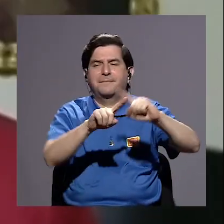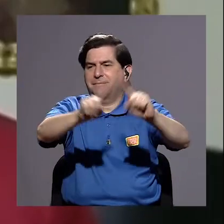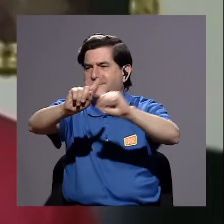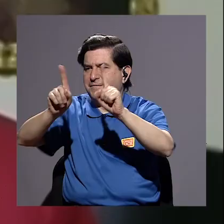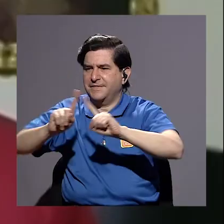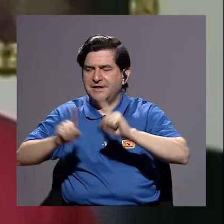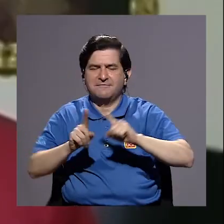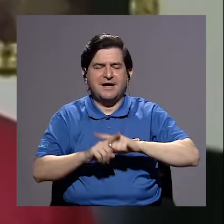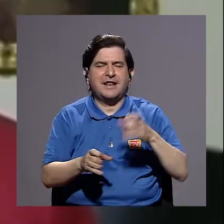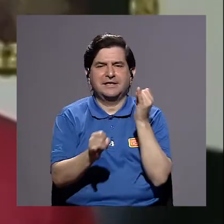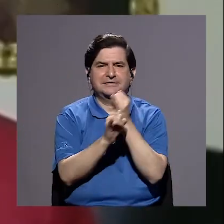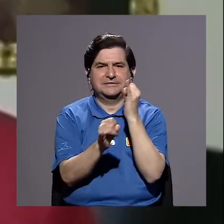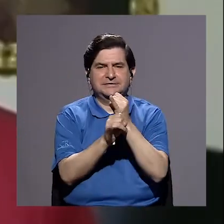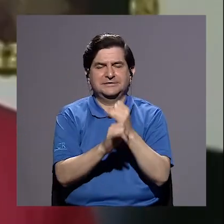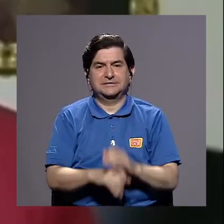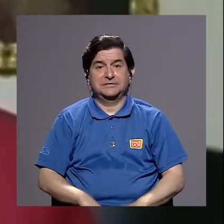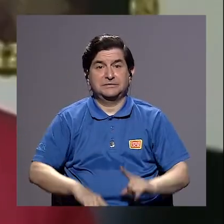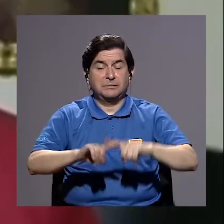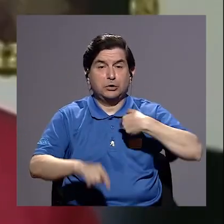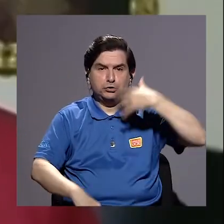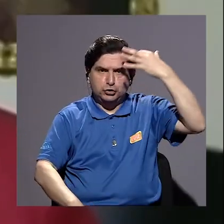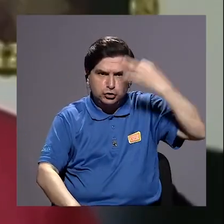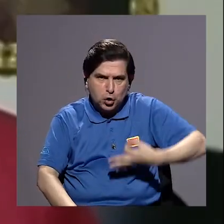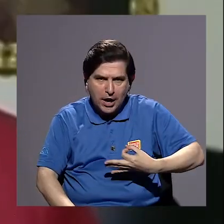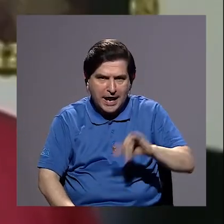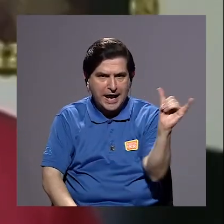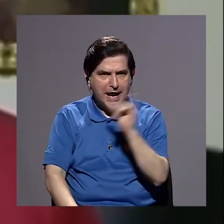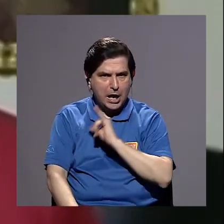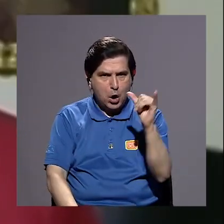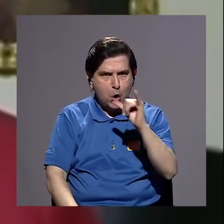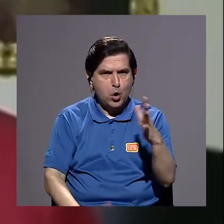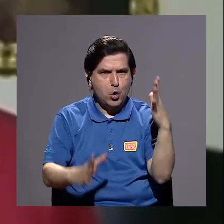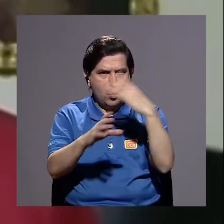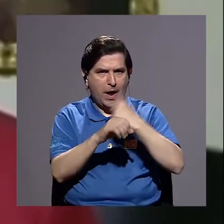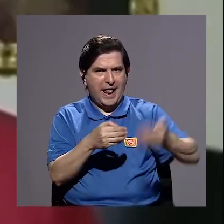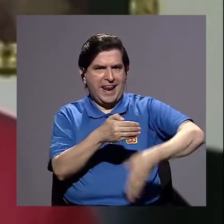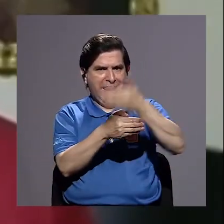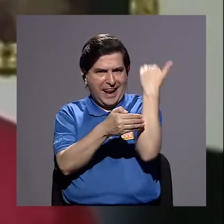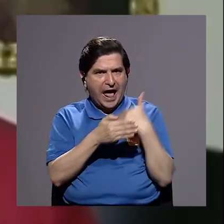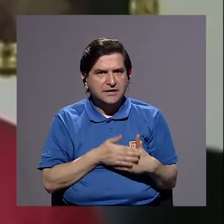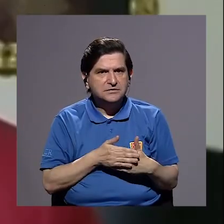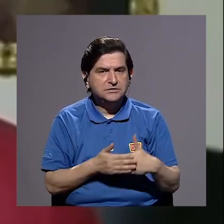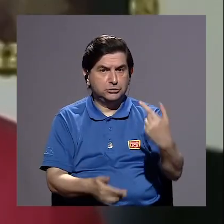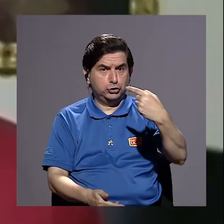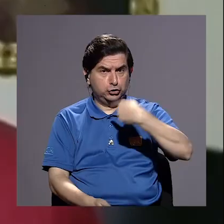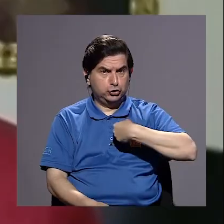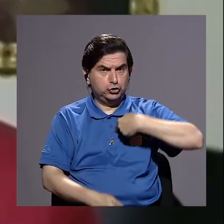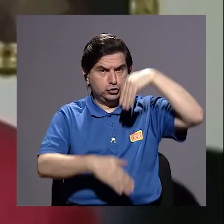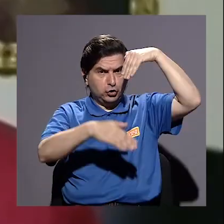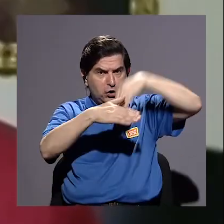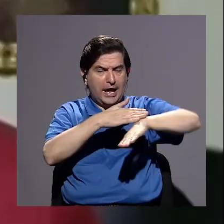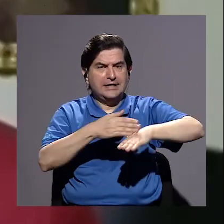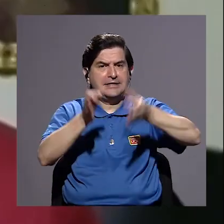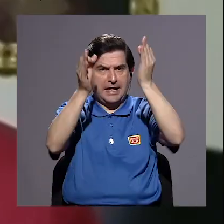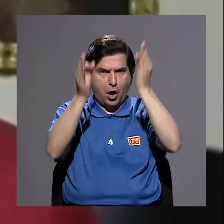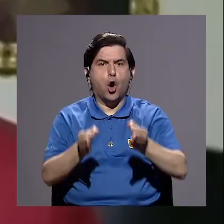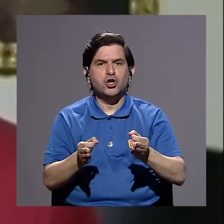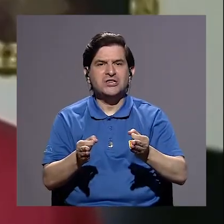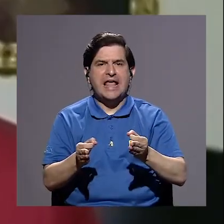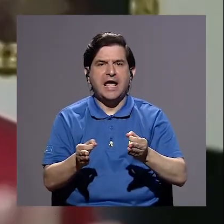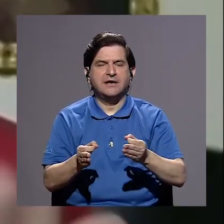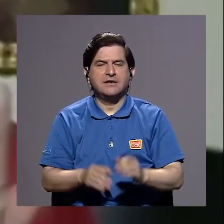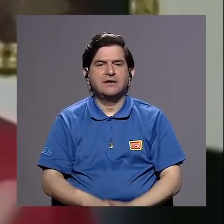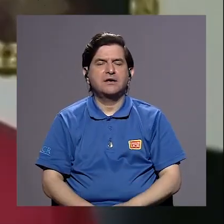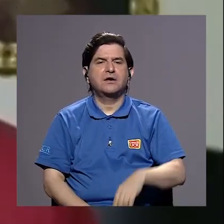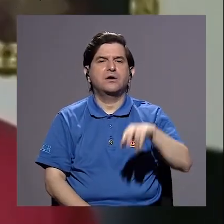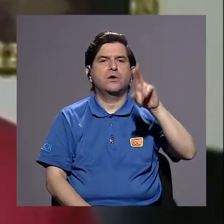de las diferentes instancias. Pero creo que igual que se hacía antes cuando yo entré a la Corte,